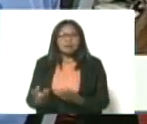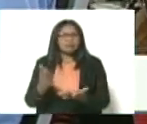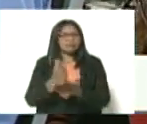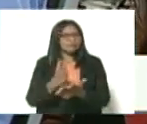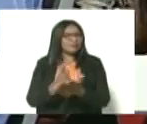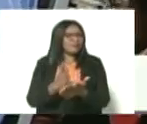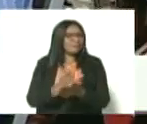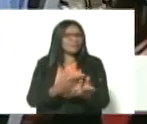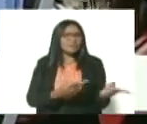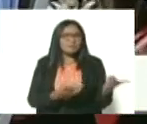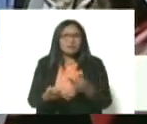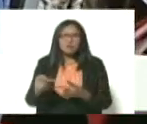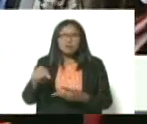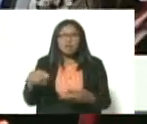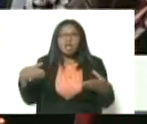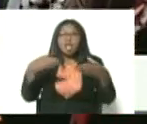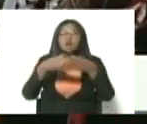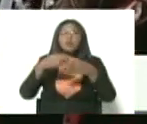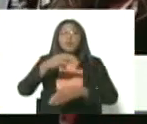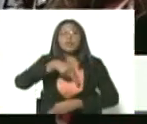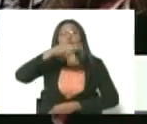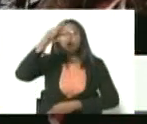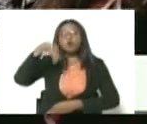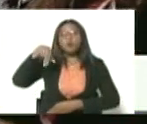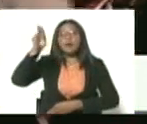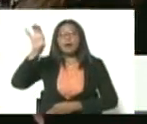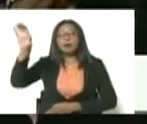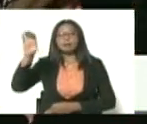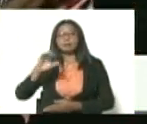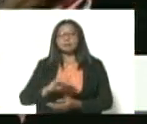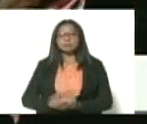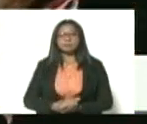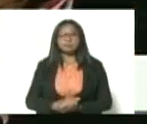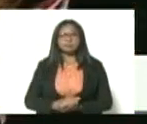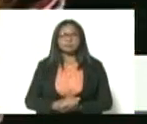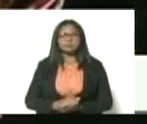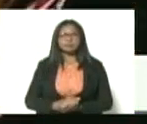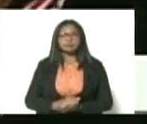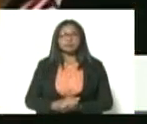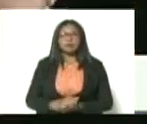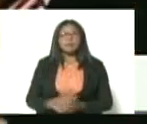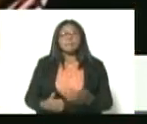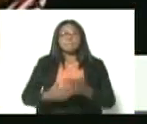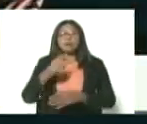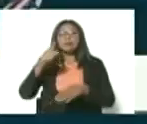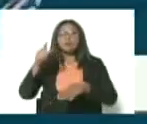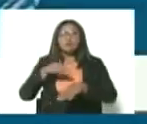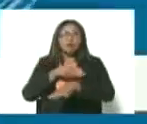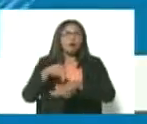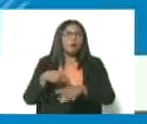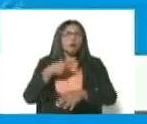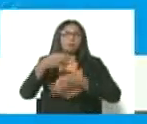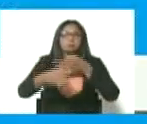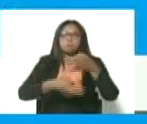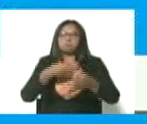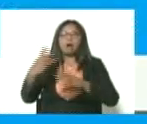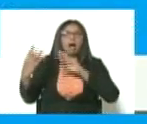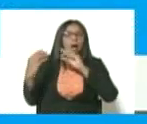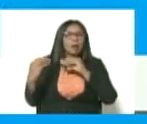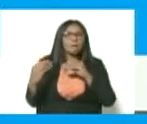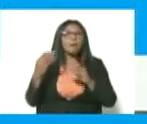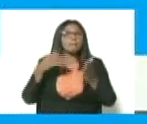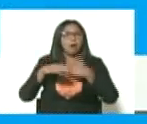bienvenida la delegación de Noruega a Venezuela. Conversamos más de una hora y yo les decía esto, vamos a la